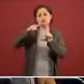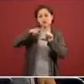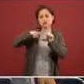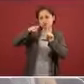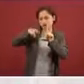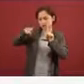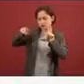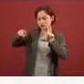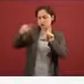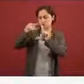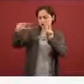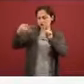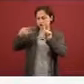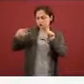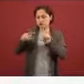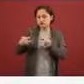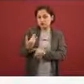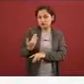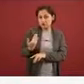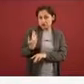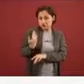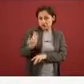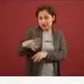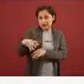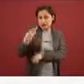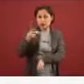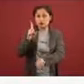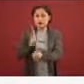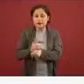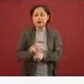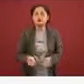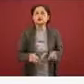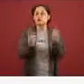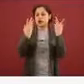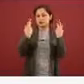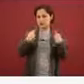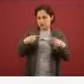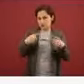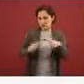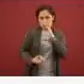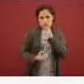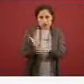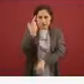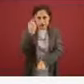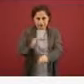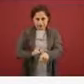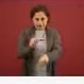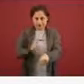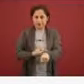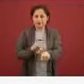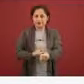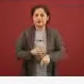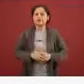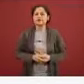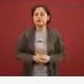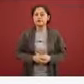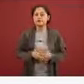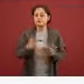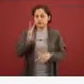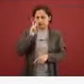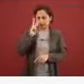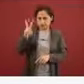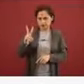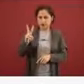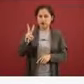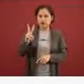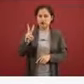14 días. Y esto explica que veamos nuevamente cómo los continentes, estos 2 continentes